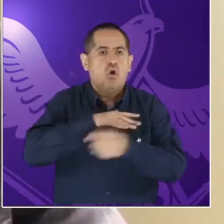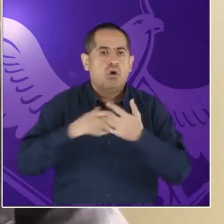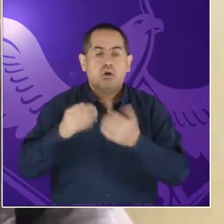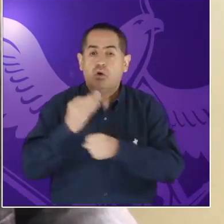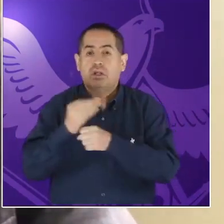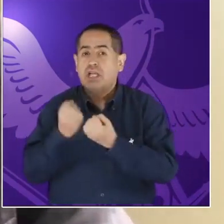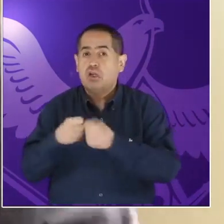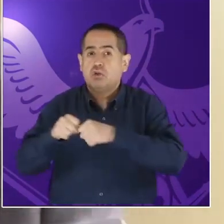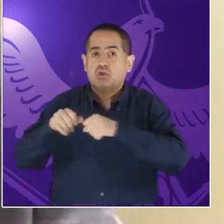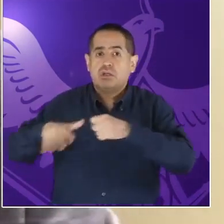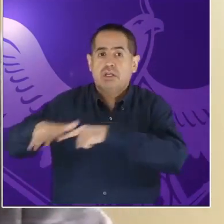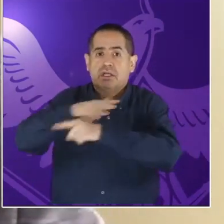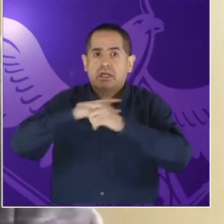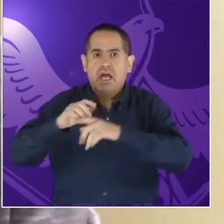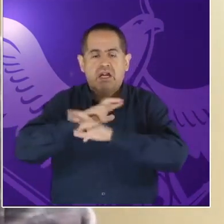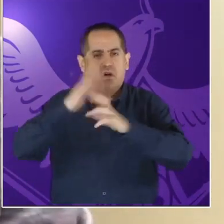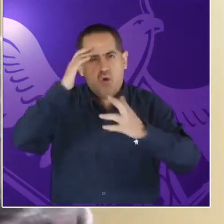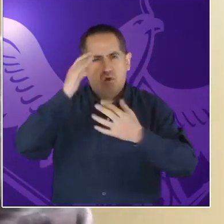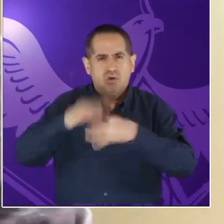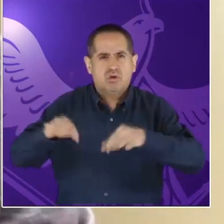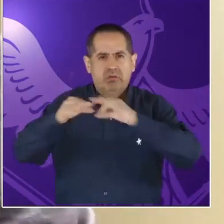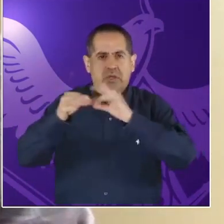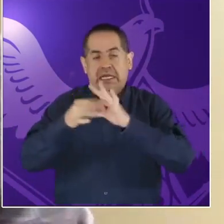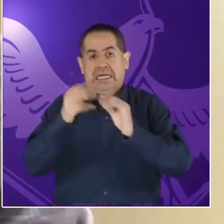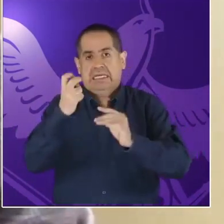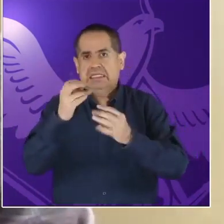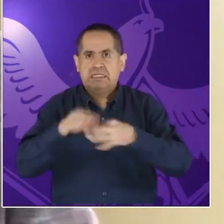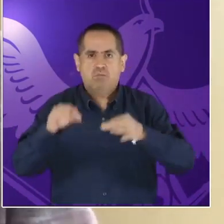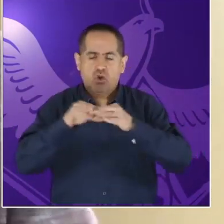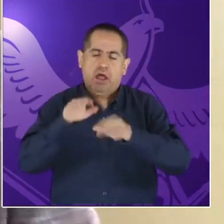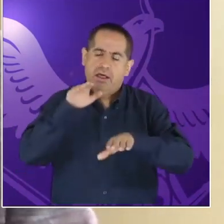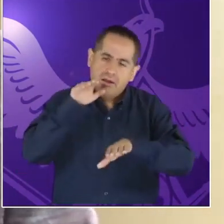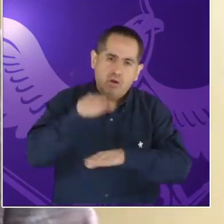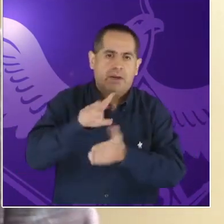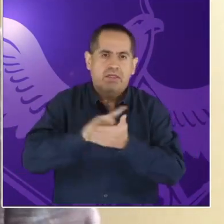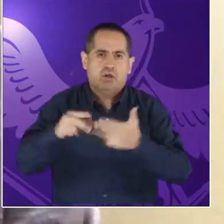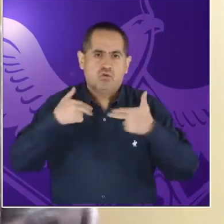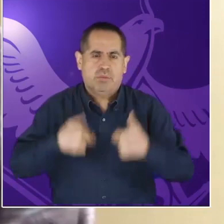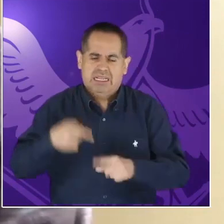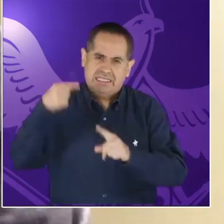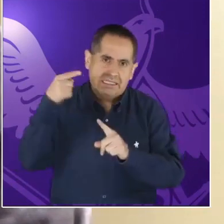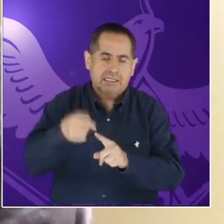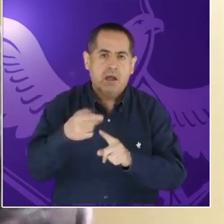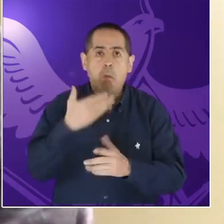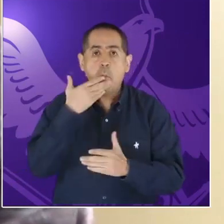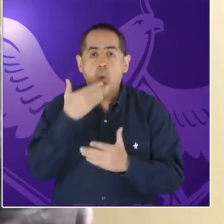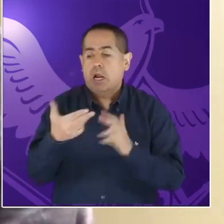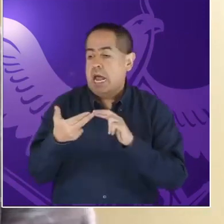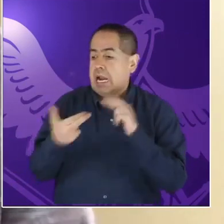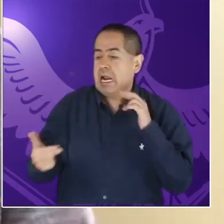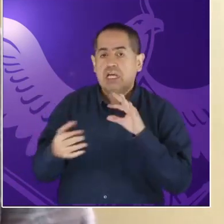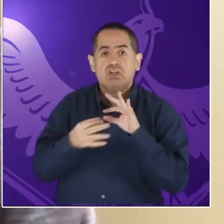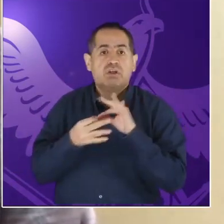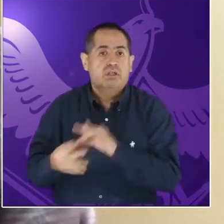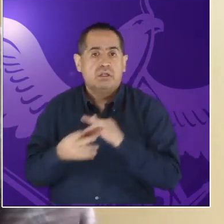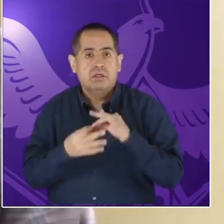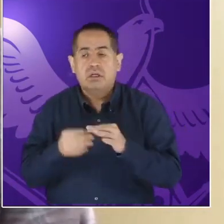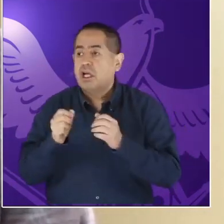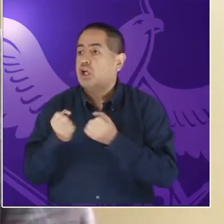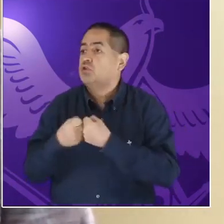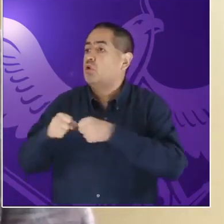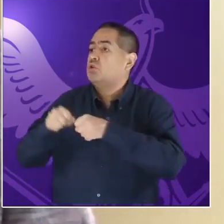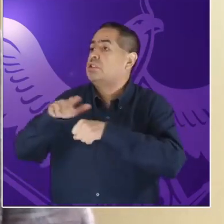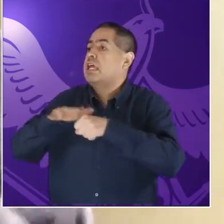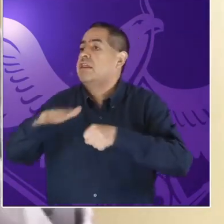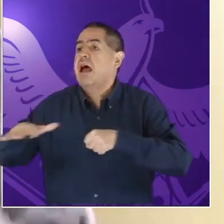reconocido en la medida que la sociedad misma necesita ese reconocimiento. Y ese es el sentido de los derechos humanos, ¿no? Una relación